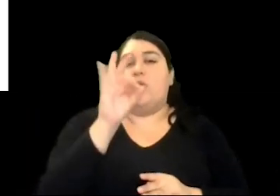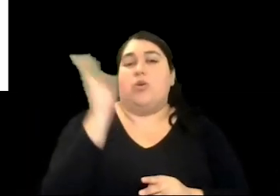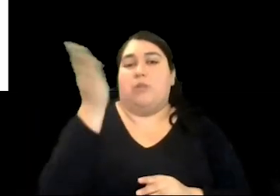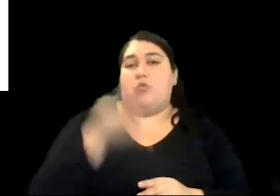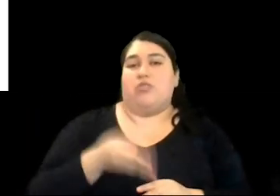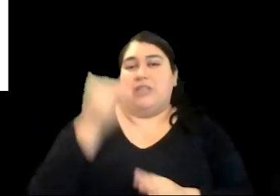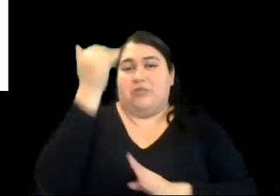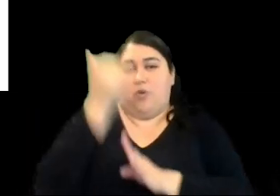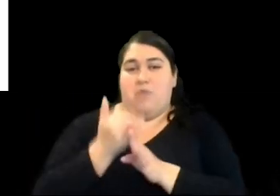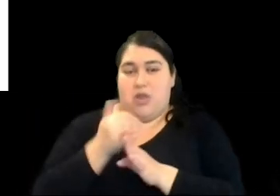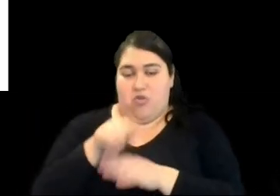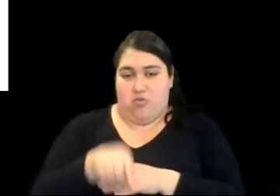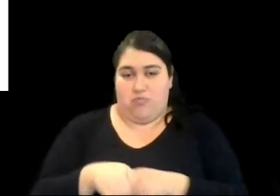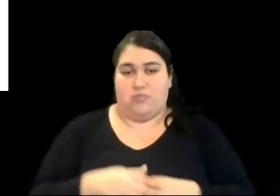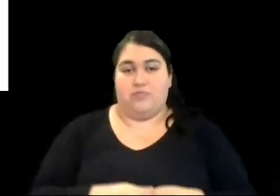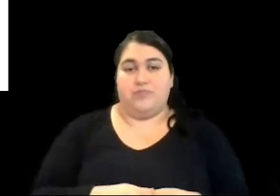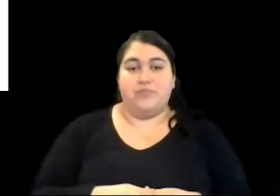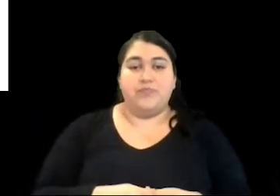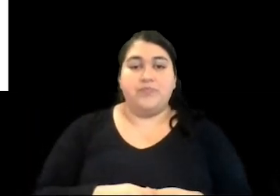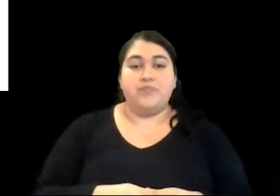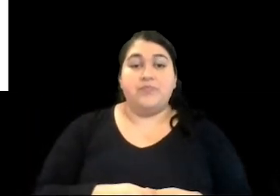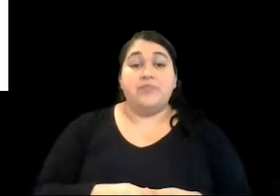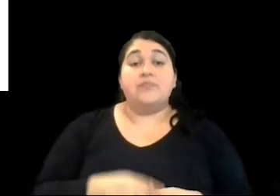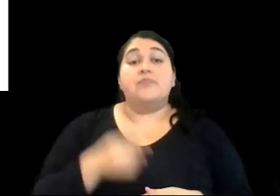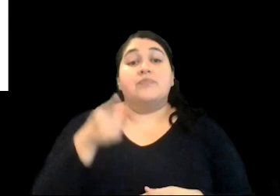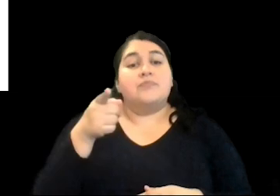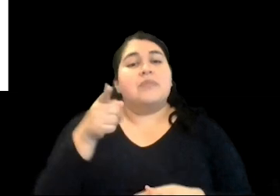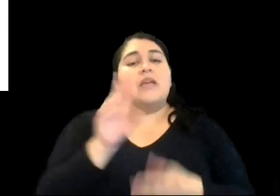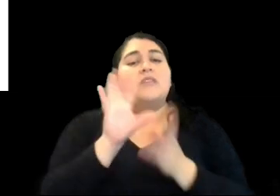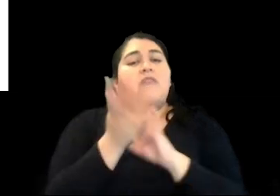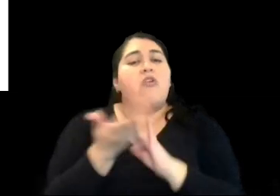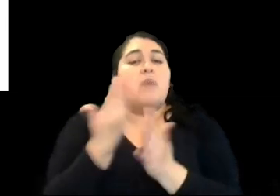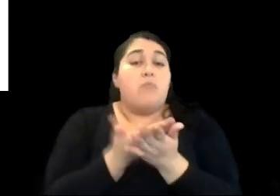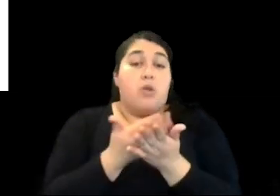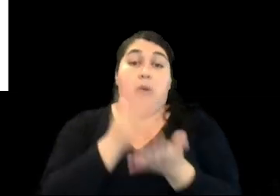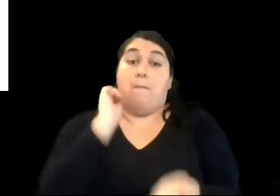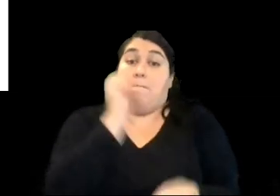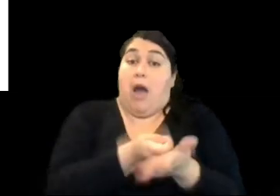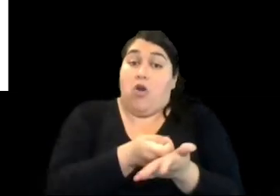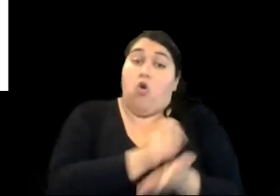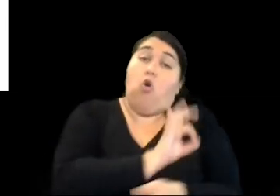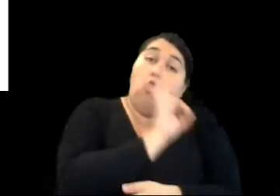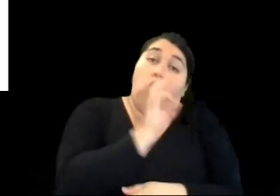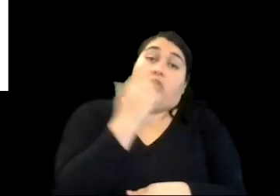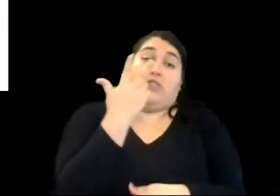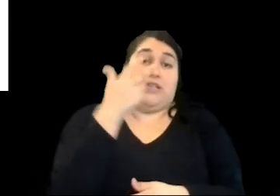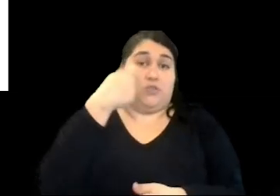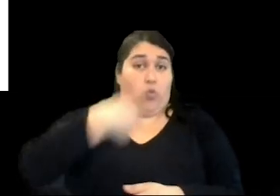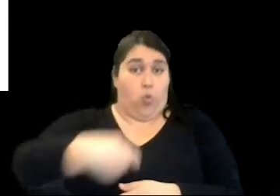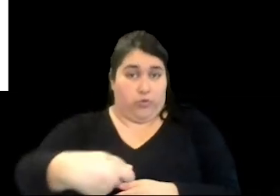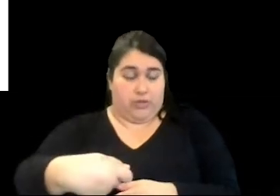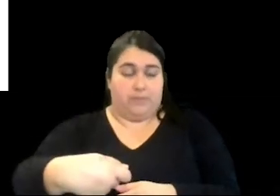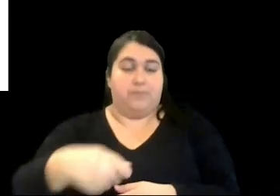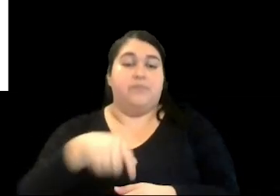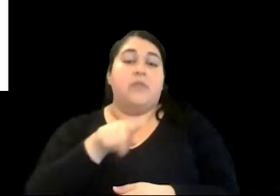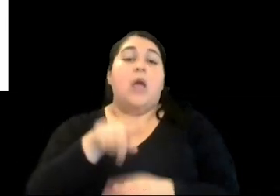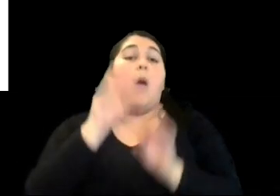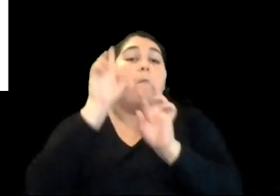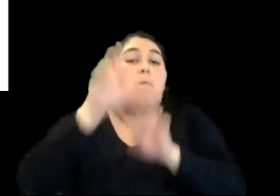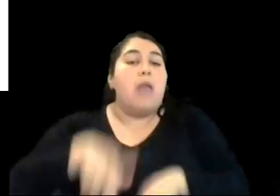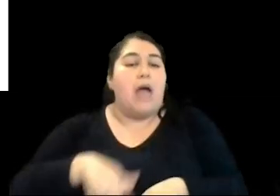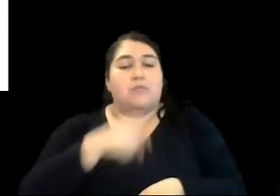al 90. Esto es pago contado o en 3 cuotas. Si uso un plan de facilidades de